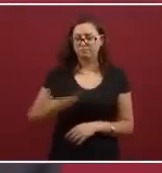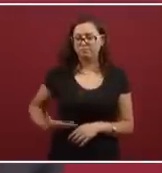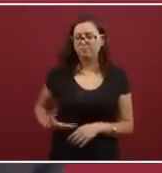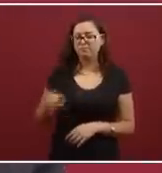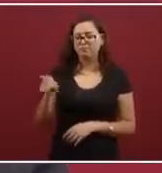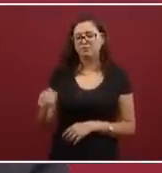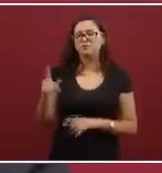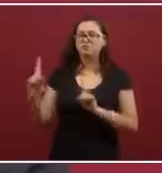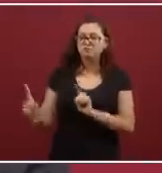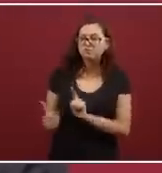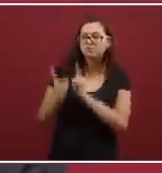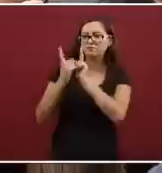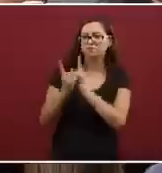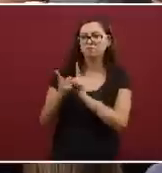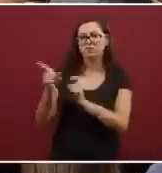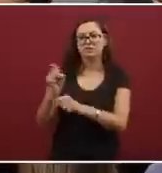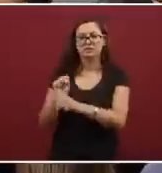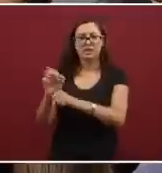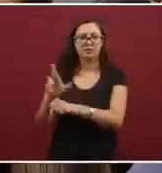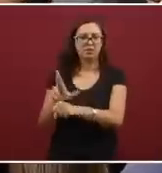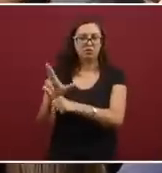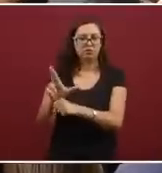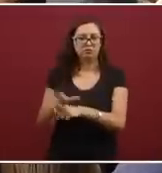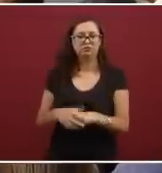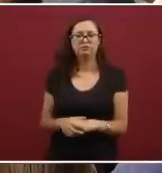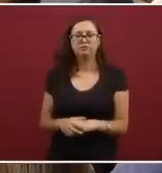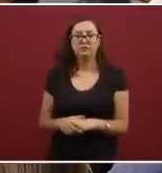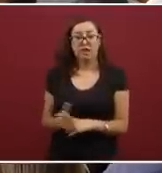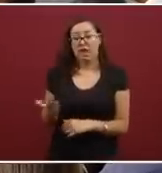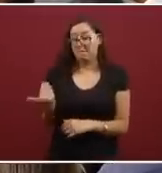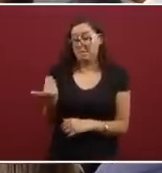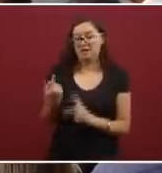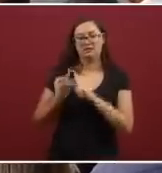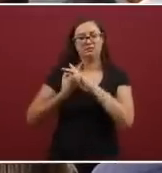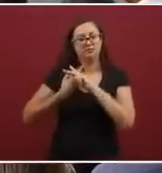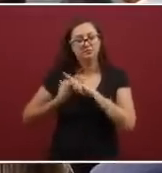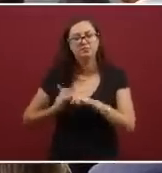Bukele de El Salvador, que acaba de entrar